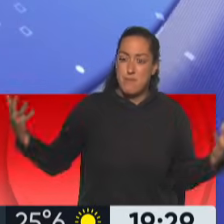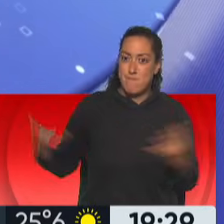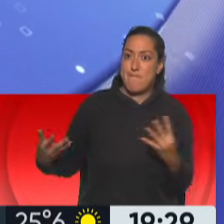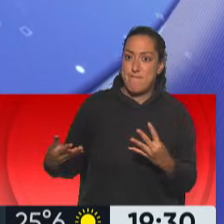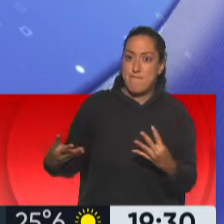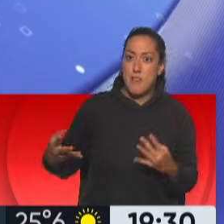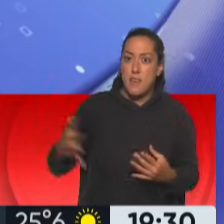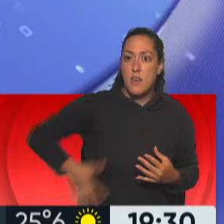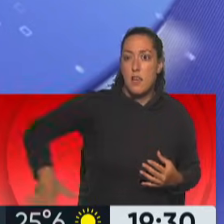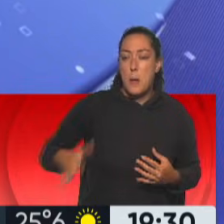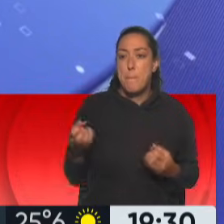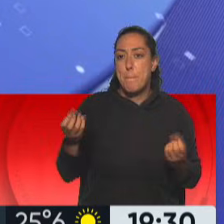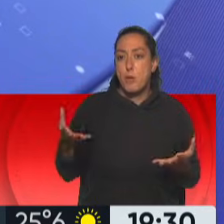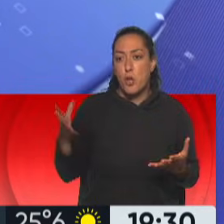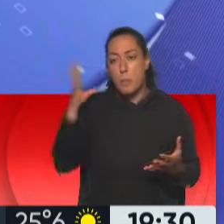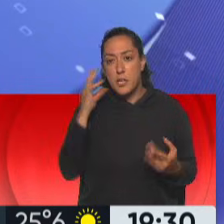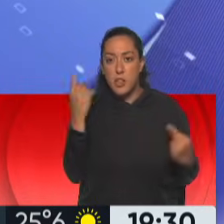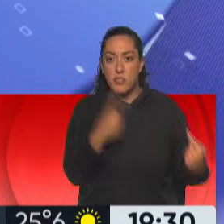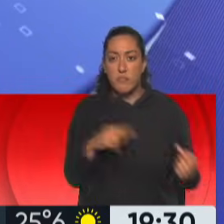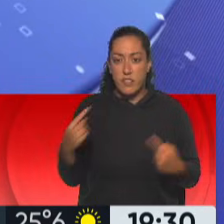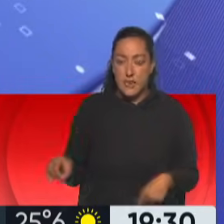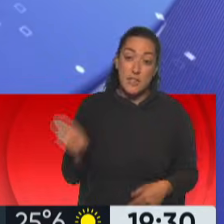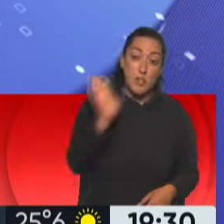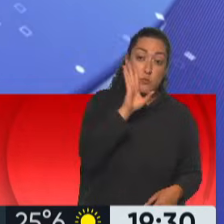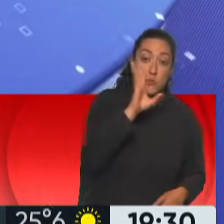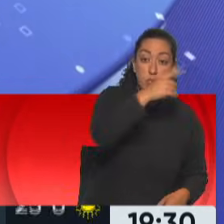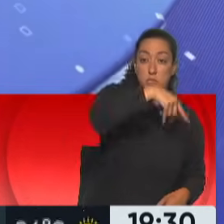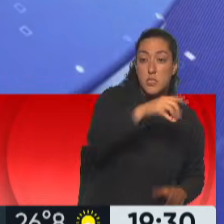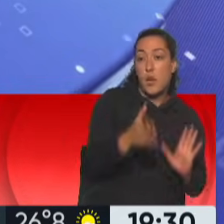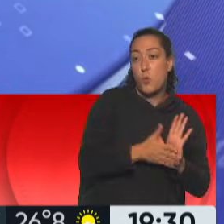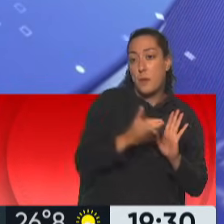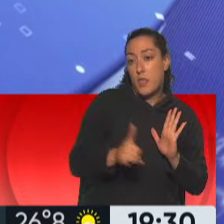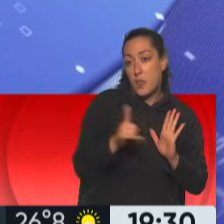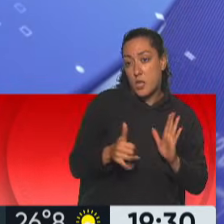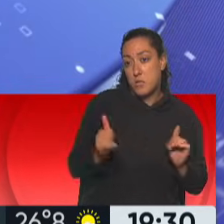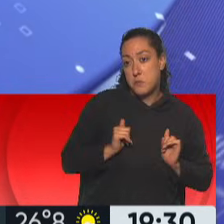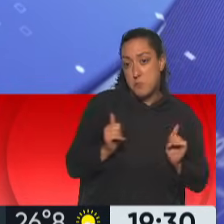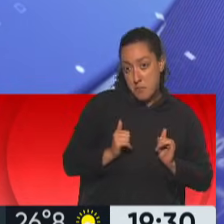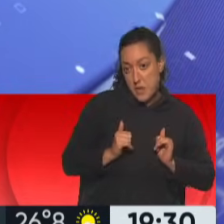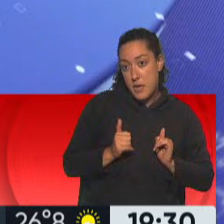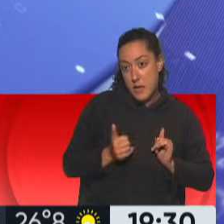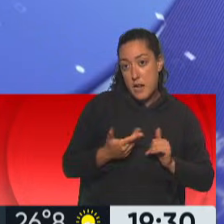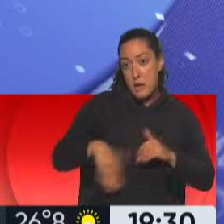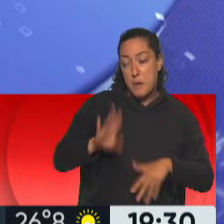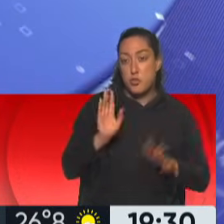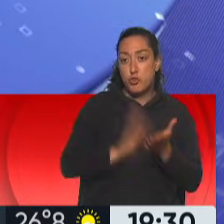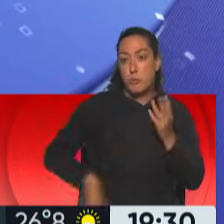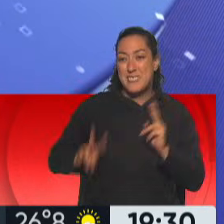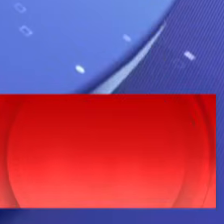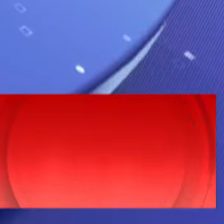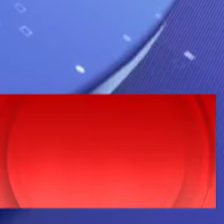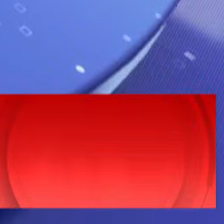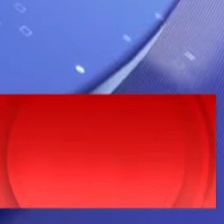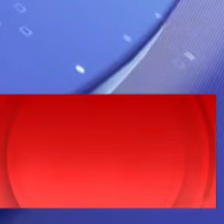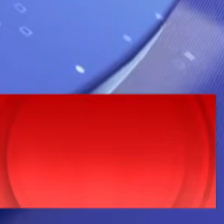las posturas eran muy distintas. Bueno, de Estados Unidos se esperaba un poco este argumento que se sostenga sobre todo en el tema de seguridad, porque recordemos que